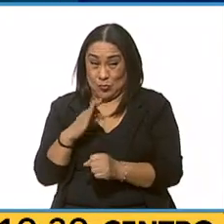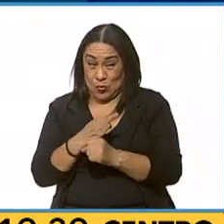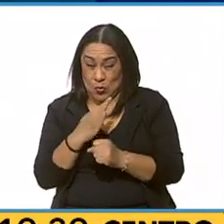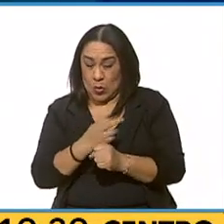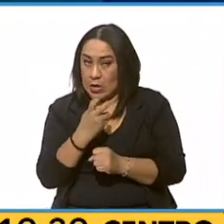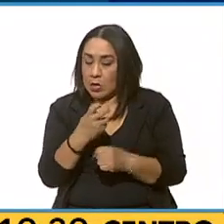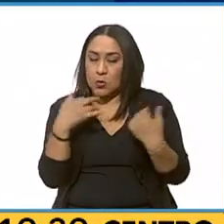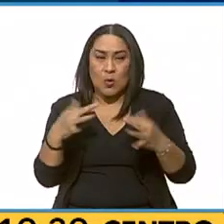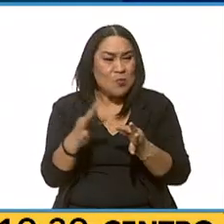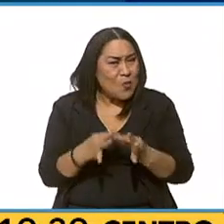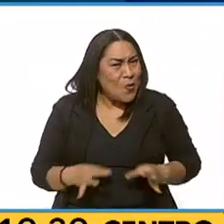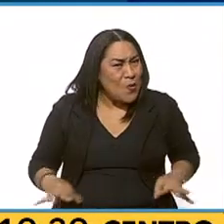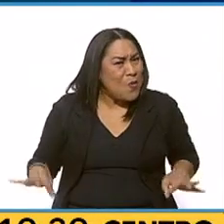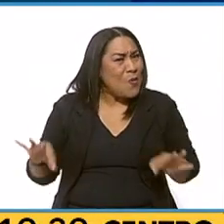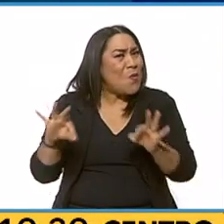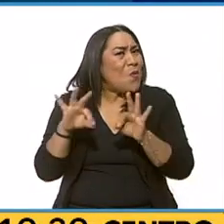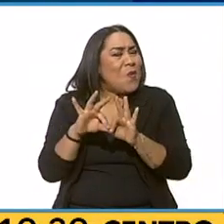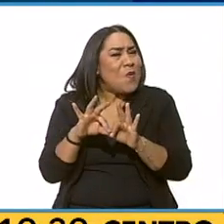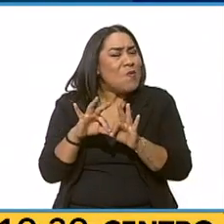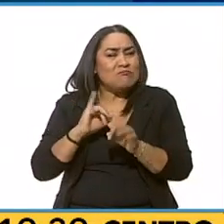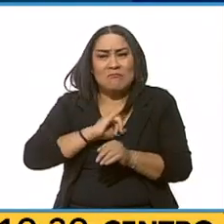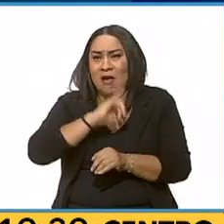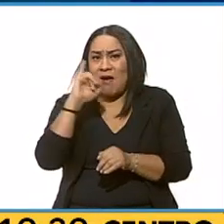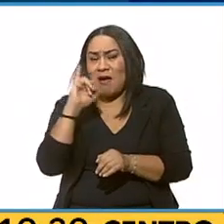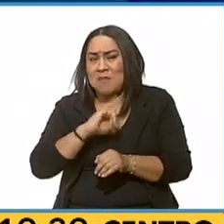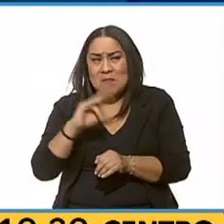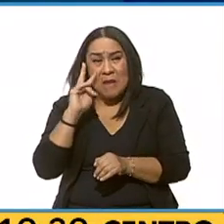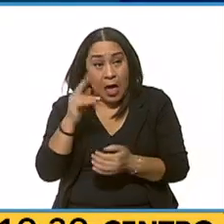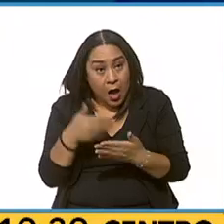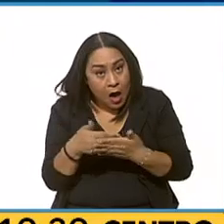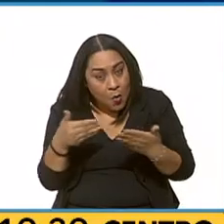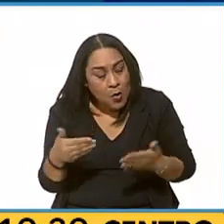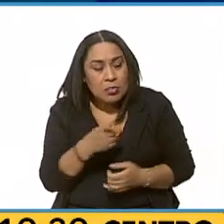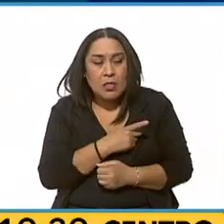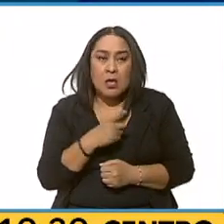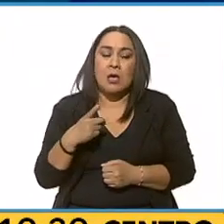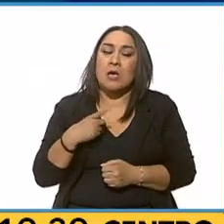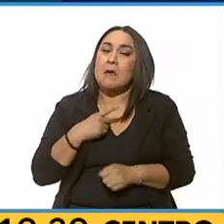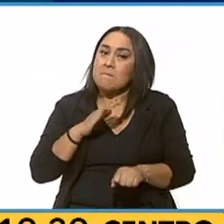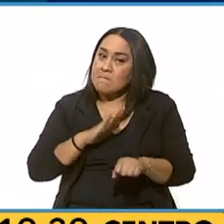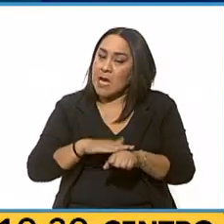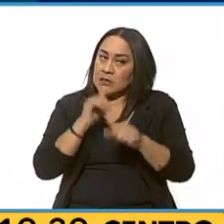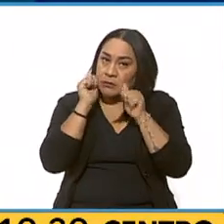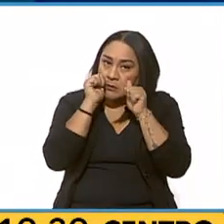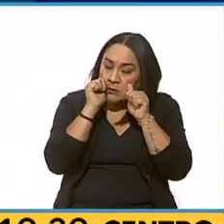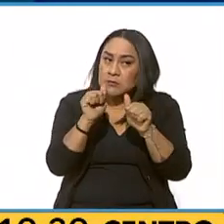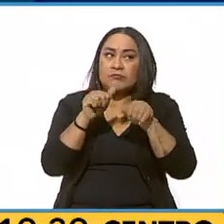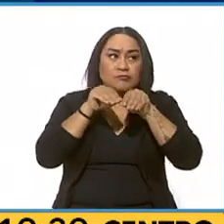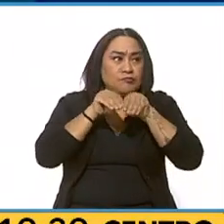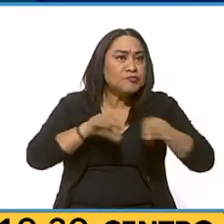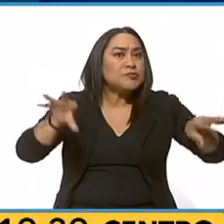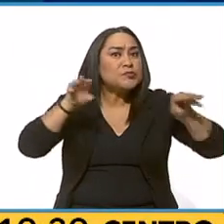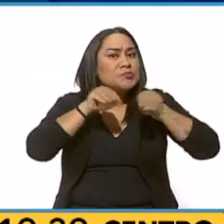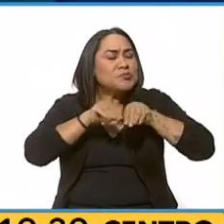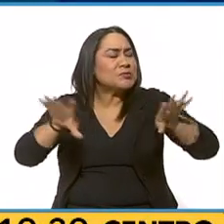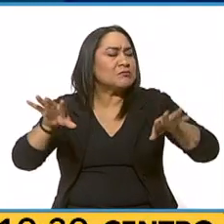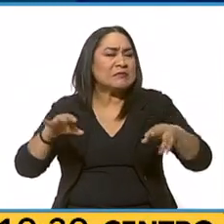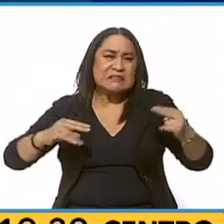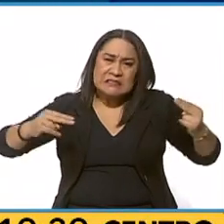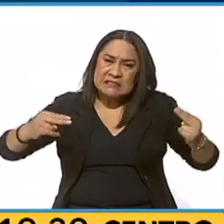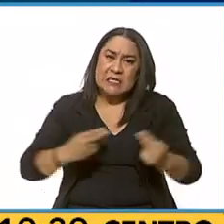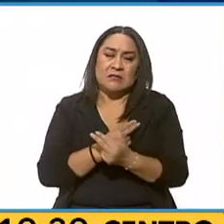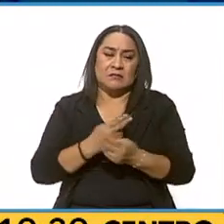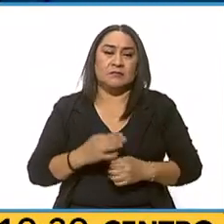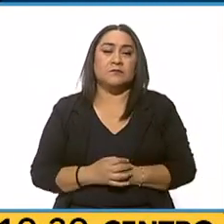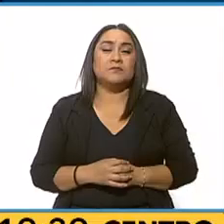sin precedentes en la historia, debería merecer un esfuerzo extraordinario de difusión. Extraordinario.